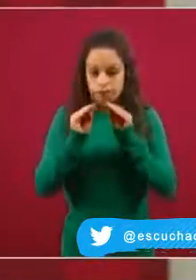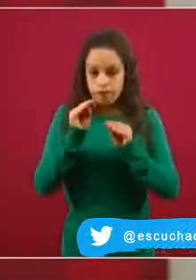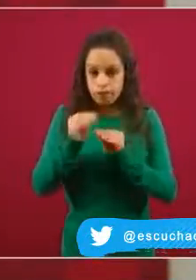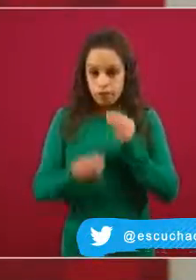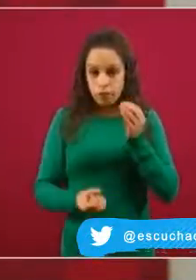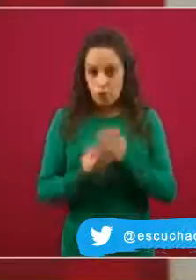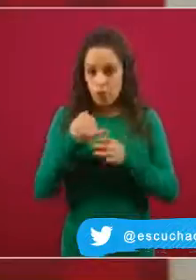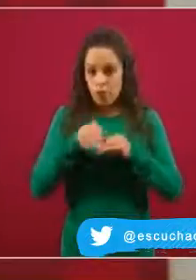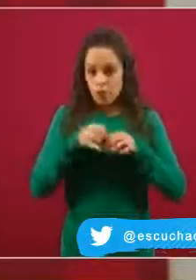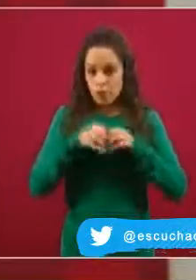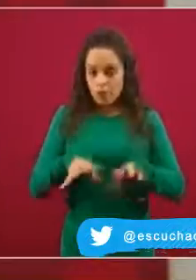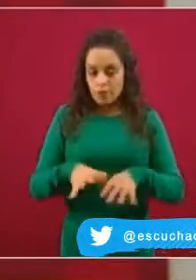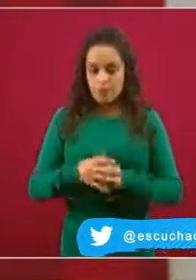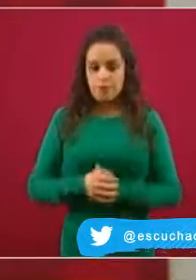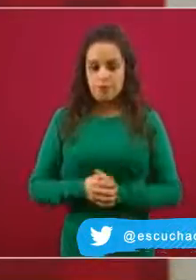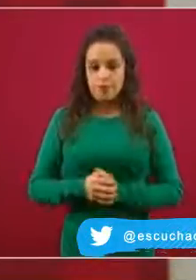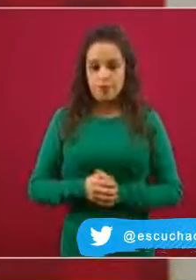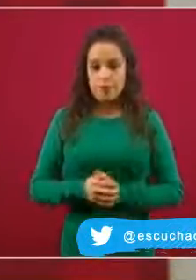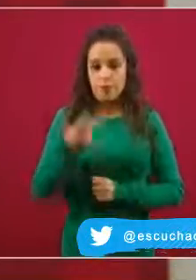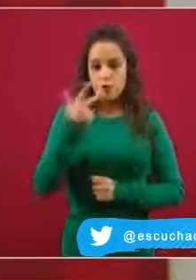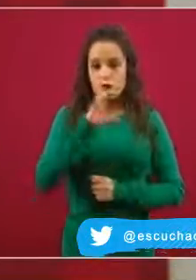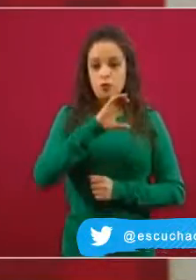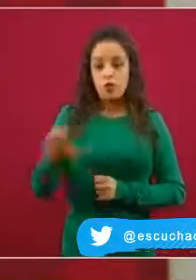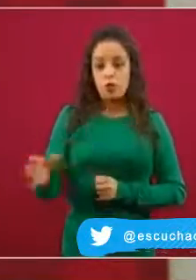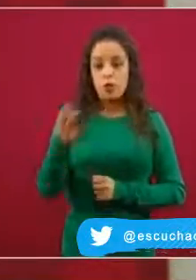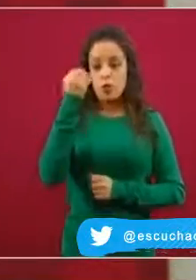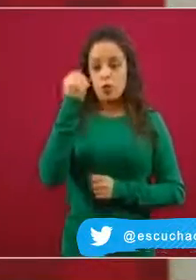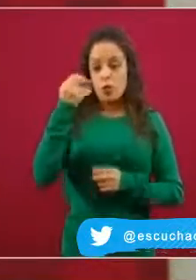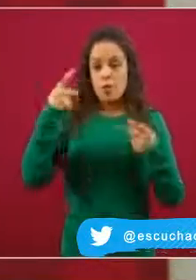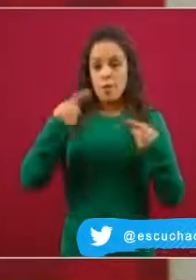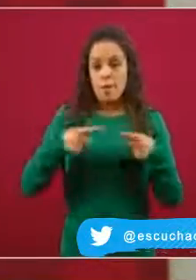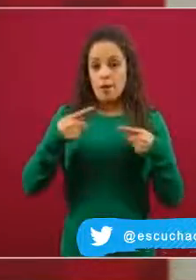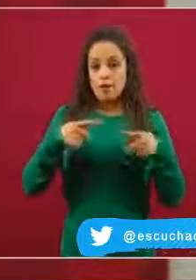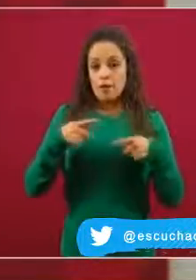la ciudad tenía 809 personas hospitalizadas.